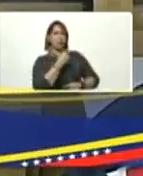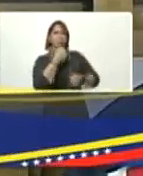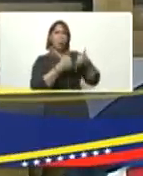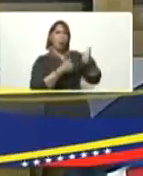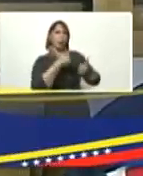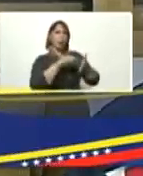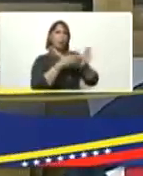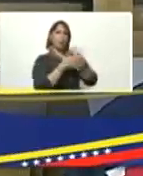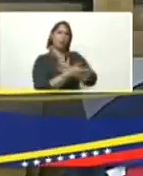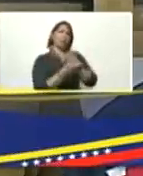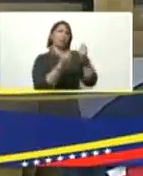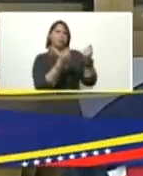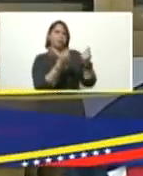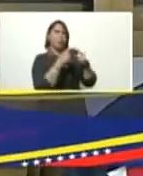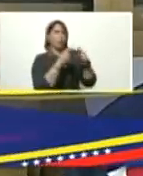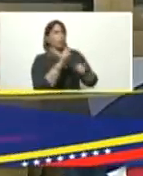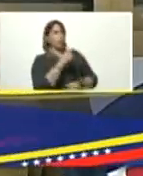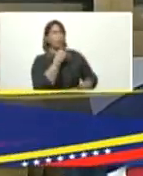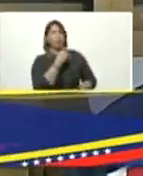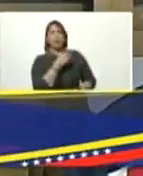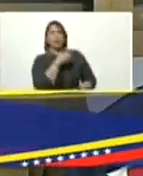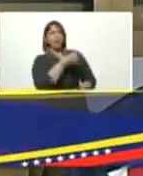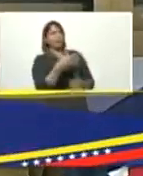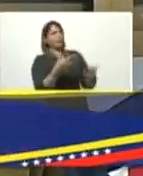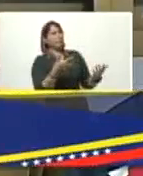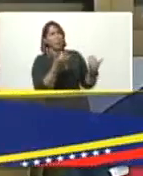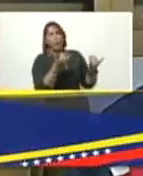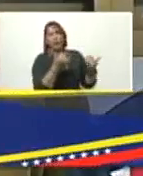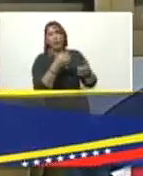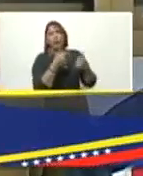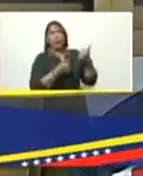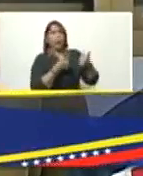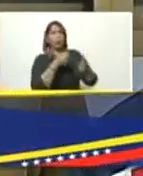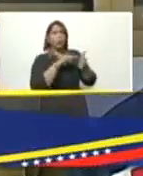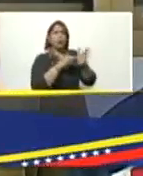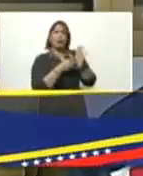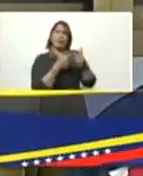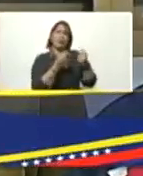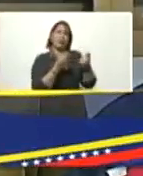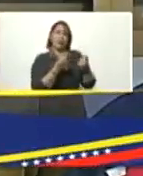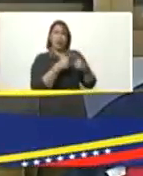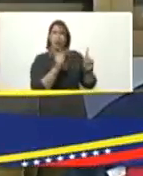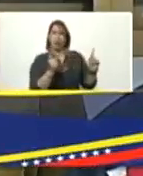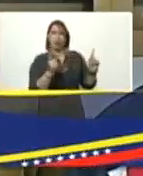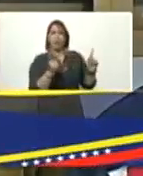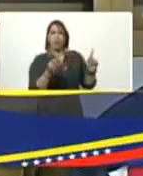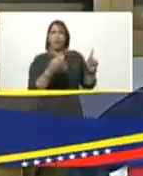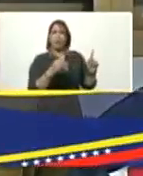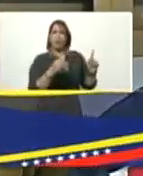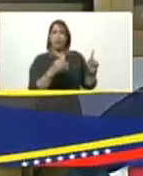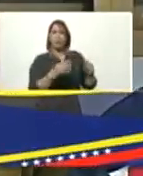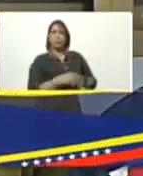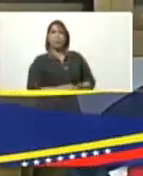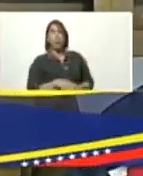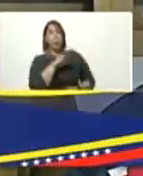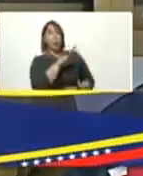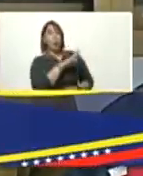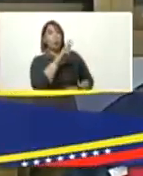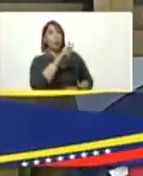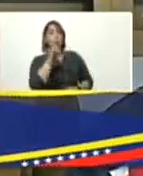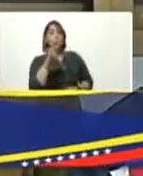significa eso en dinero, pero yo no le voy a decir a usted en este momento cuánto significa eso en dinero, sino más bien que esas